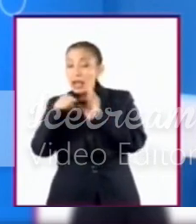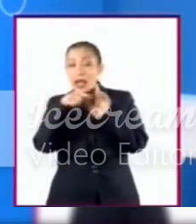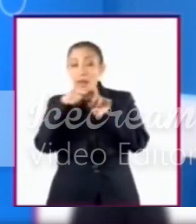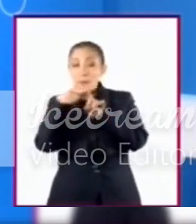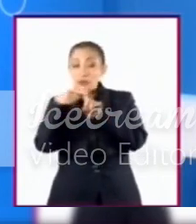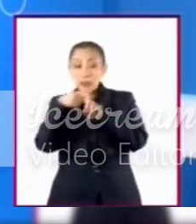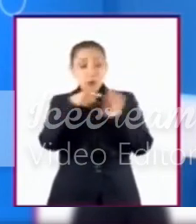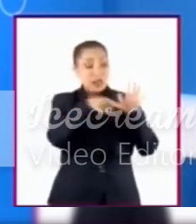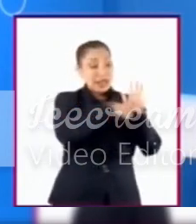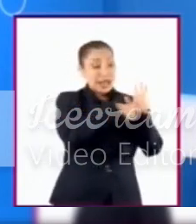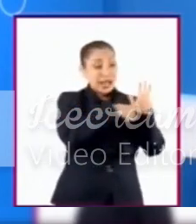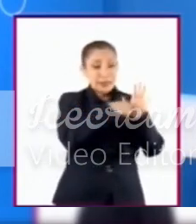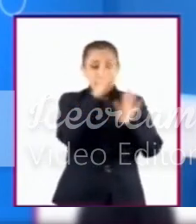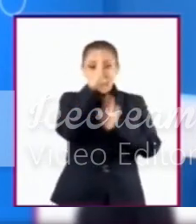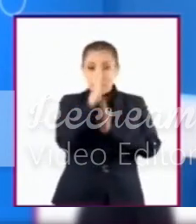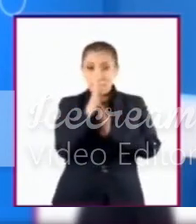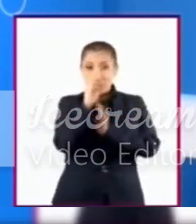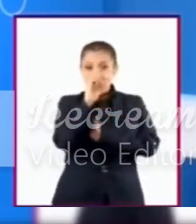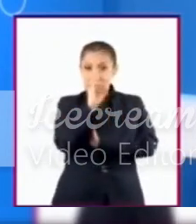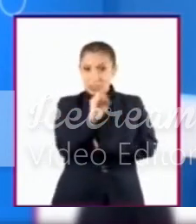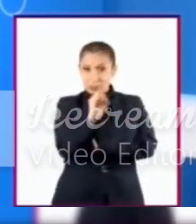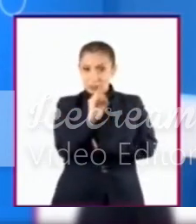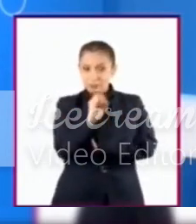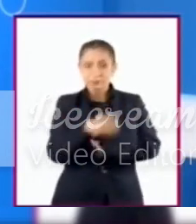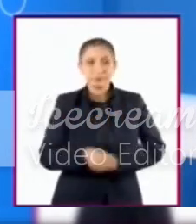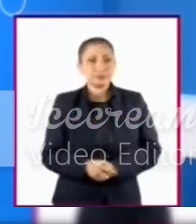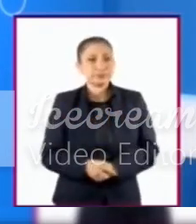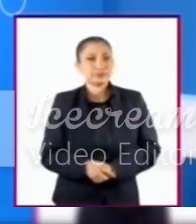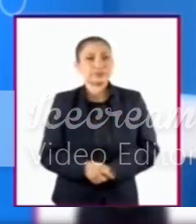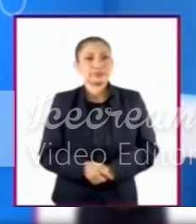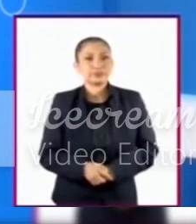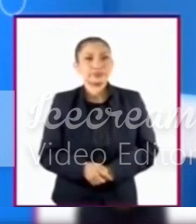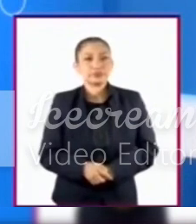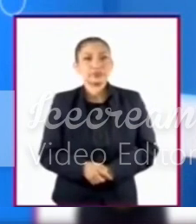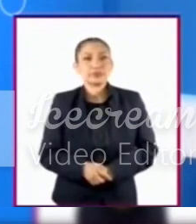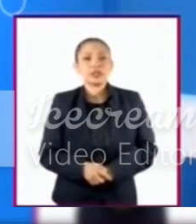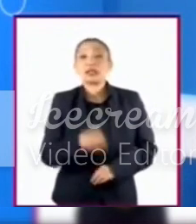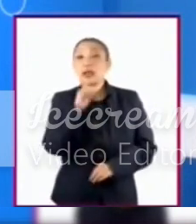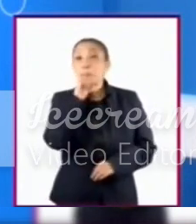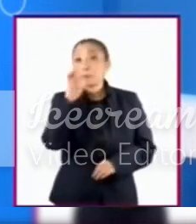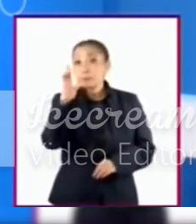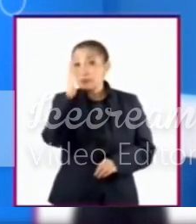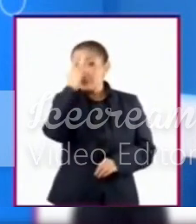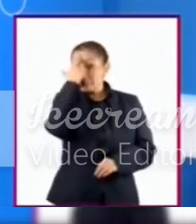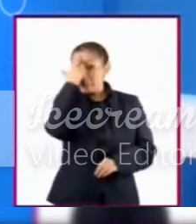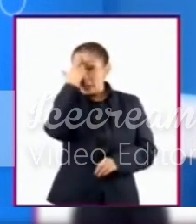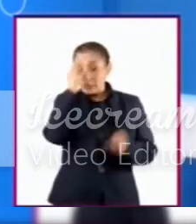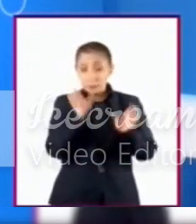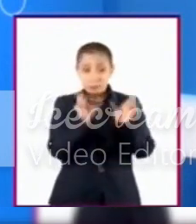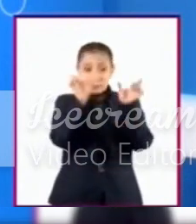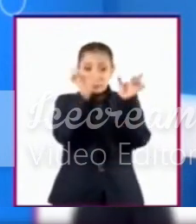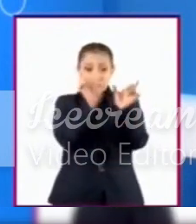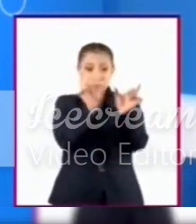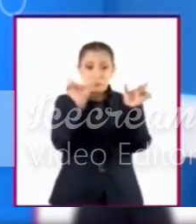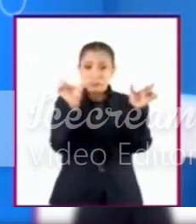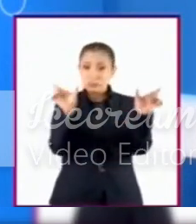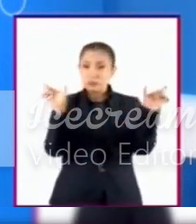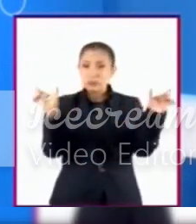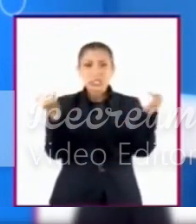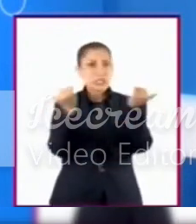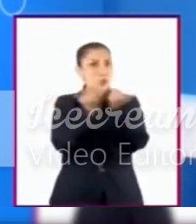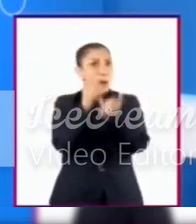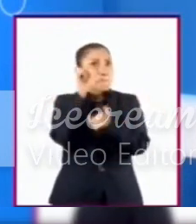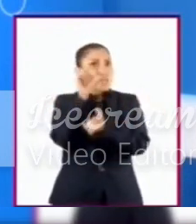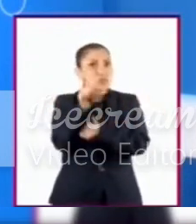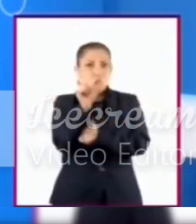los positivos con respecto al origen, que es el cero. También recuerden que las separaciones deben ser de